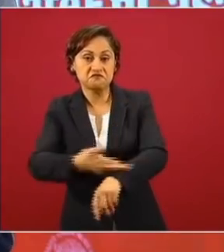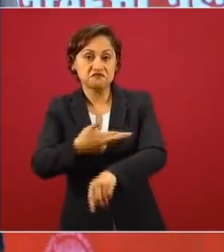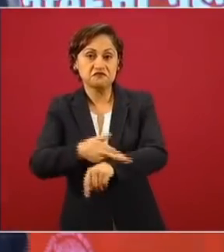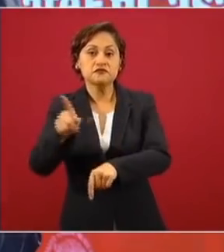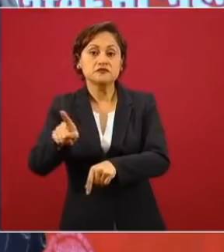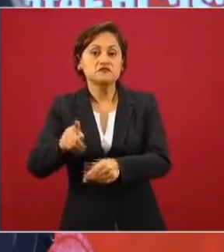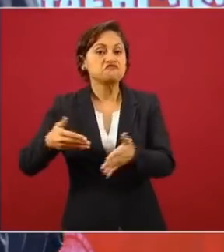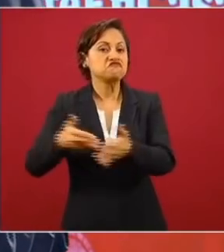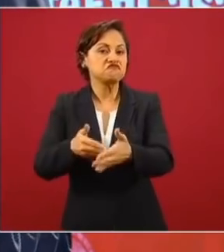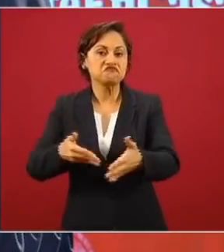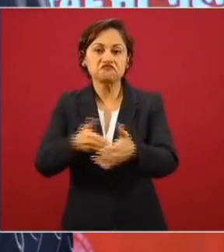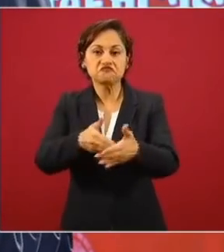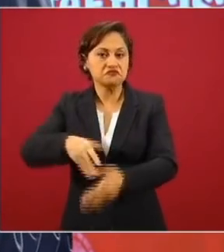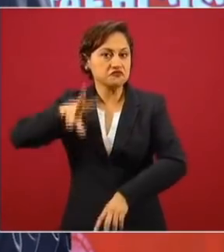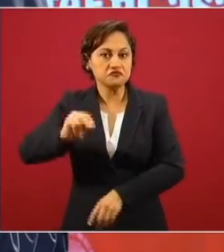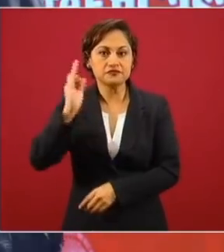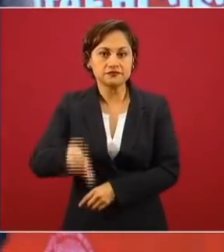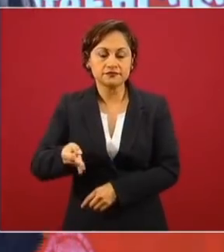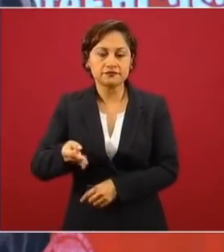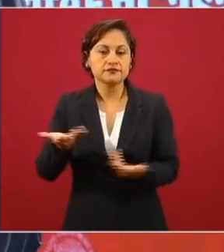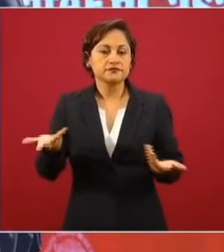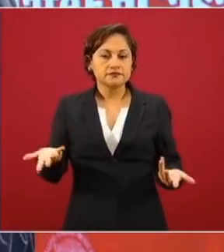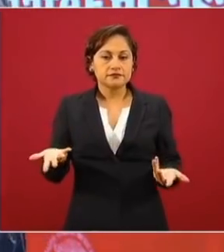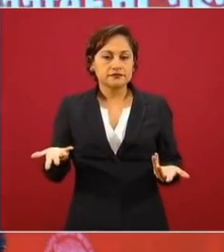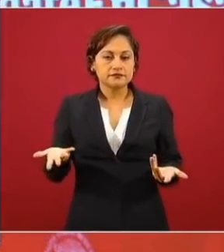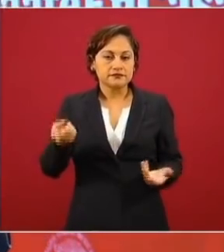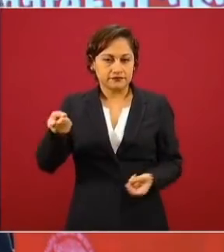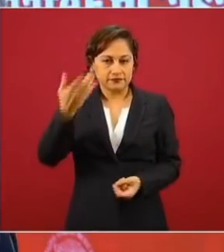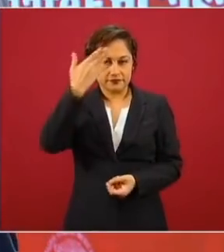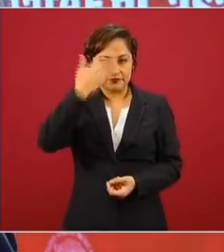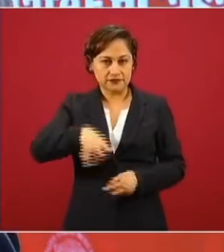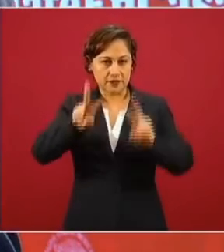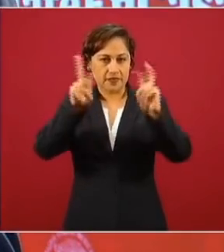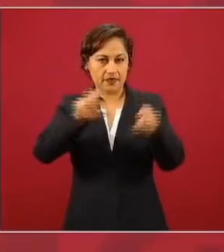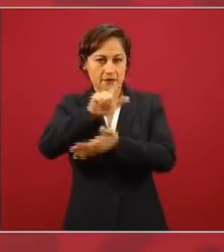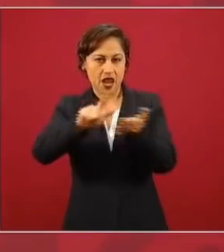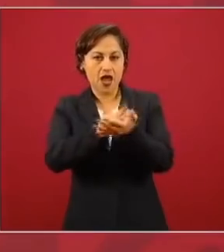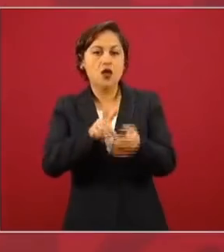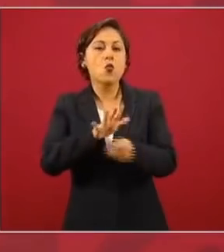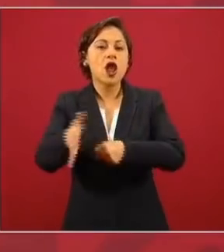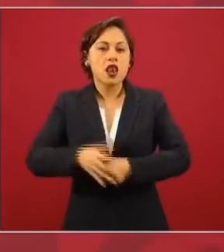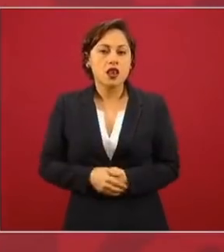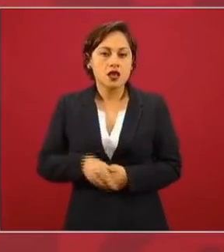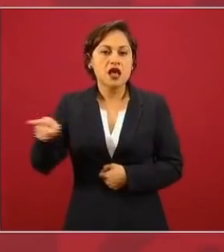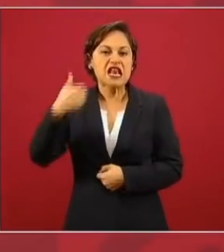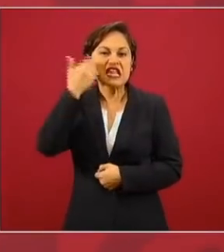¿Cuáles son esas reformas? ¿Para qué quieren tener mayoría? Votaron en contra,